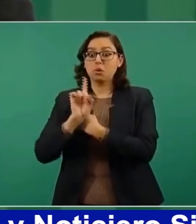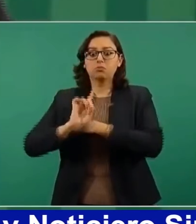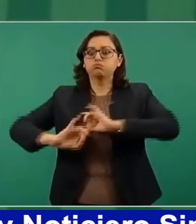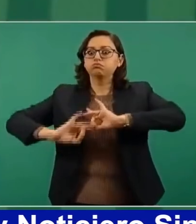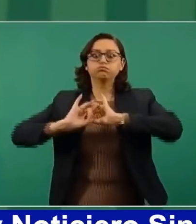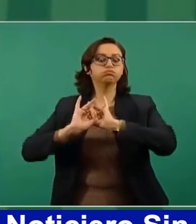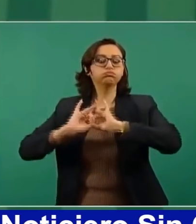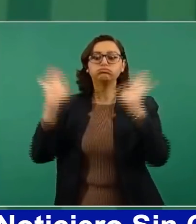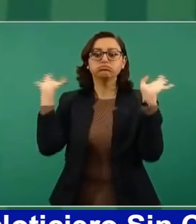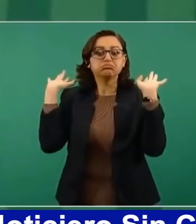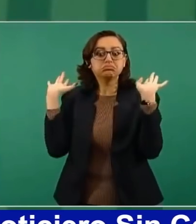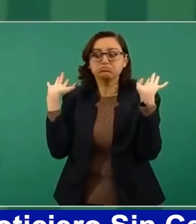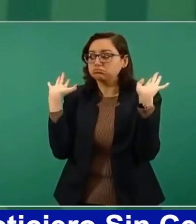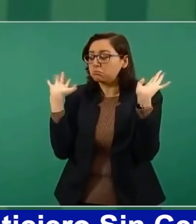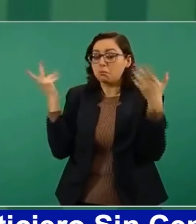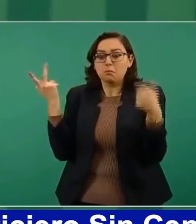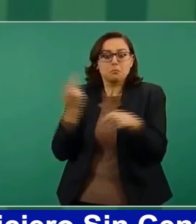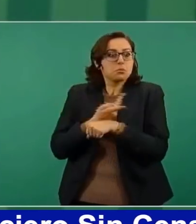y